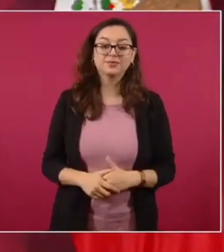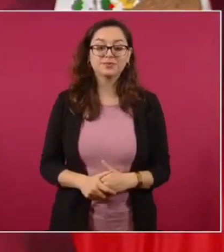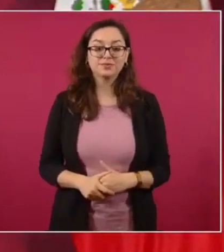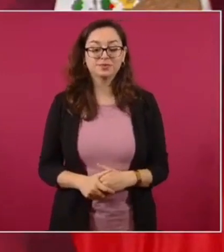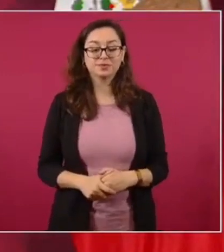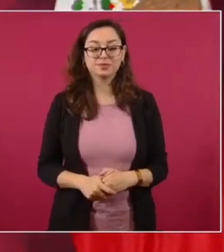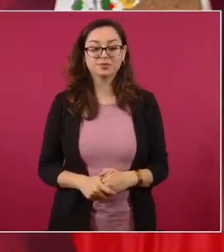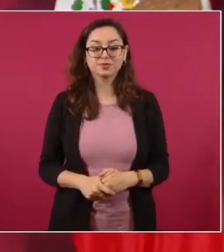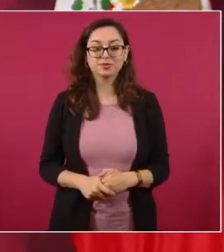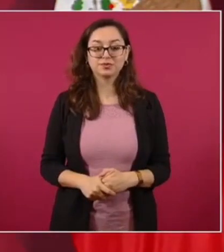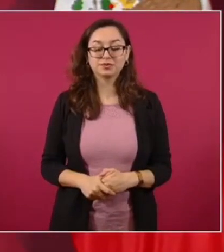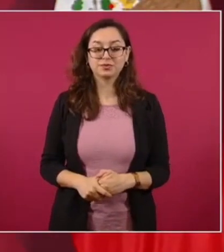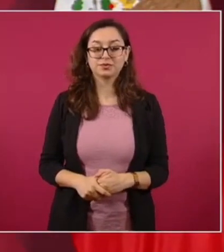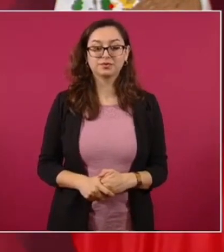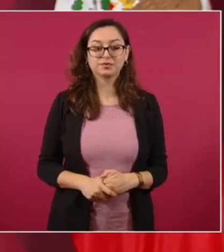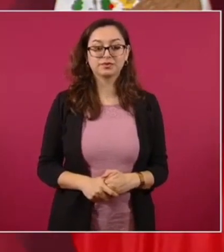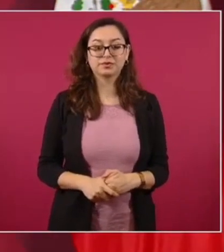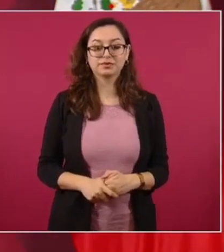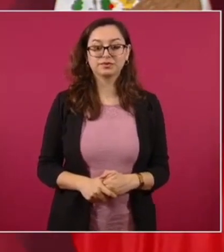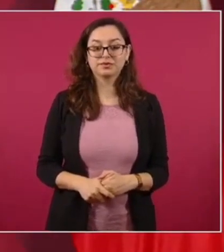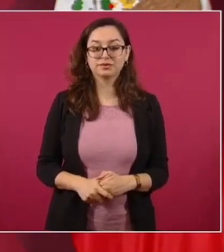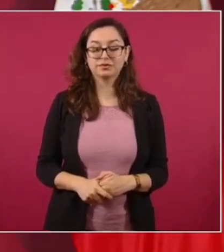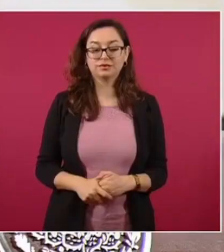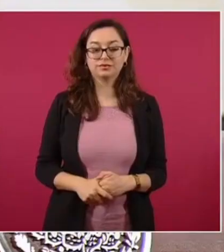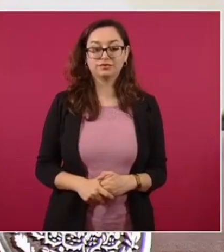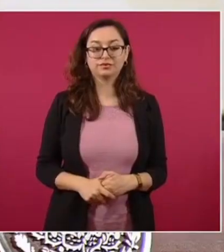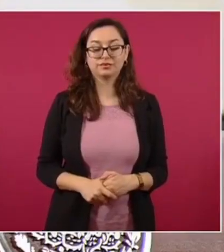pues ya lo anuncio,